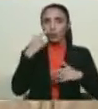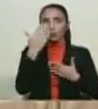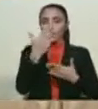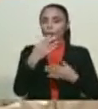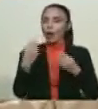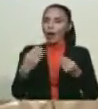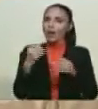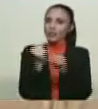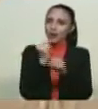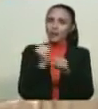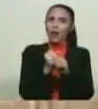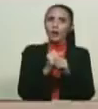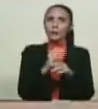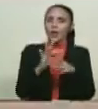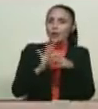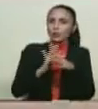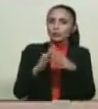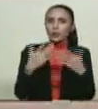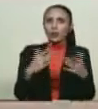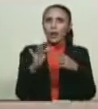su tarea. Mucho éxito. ¿Eh?